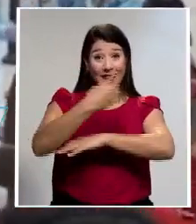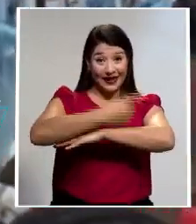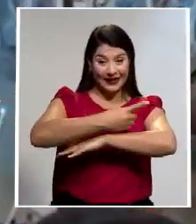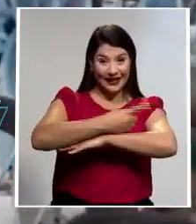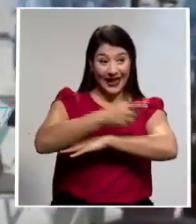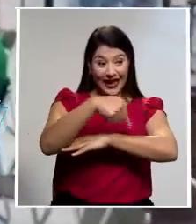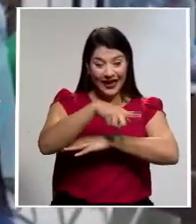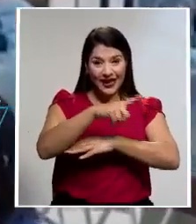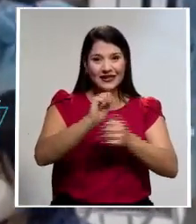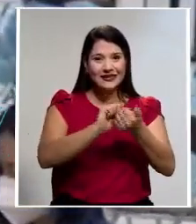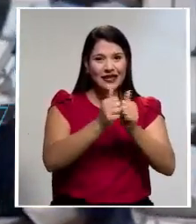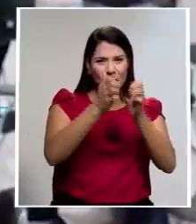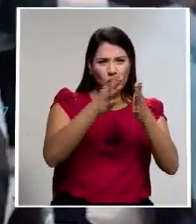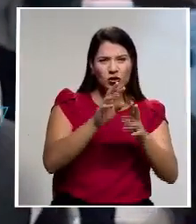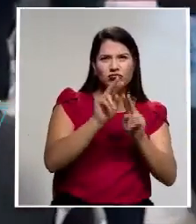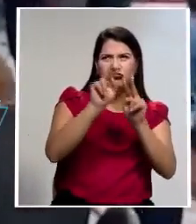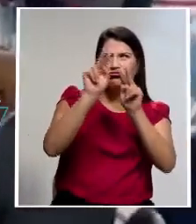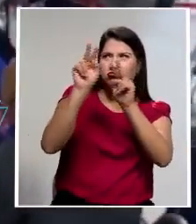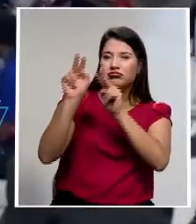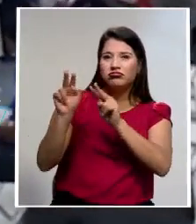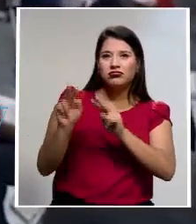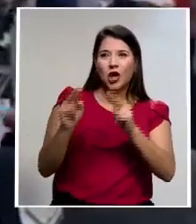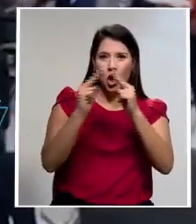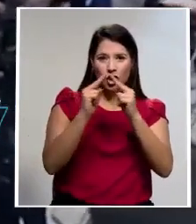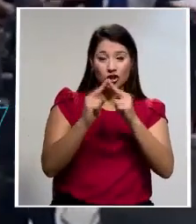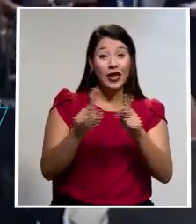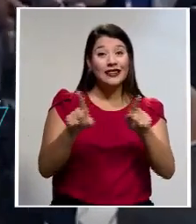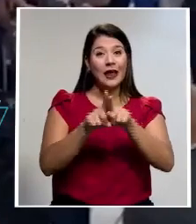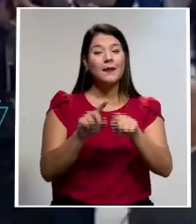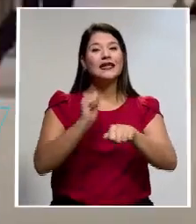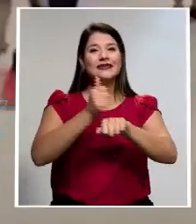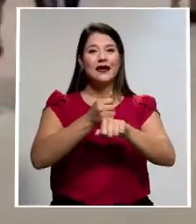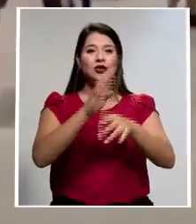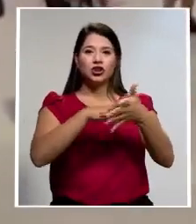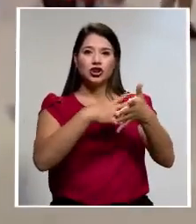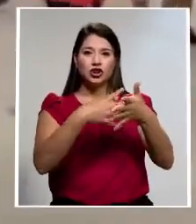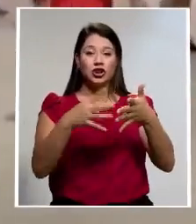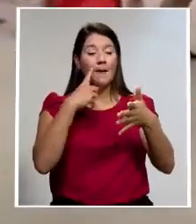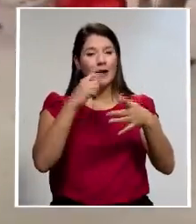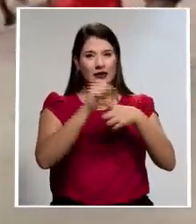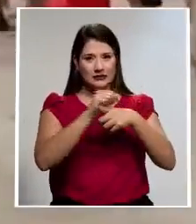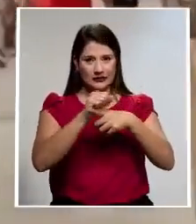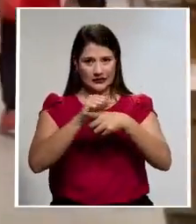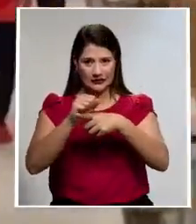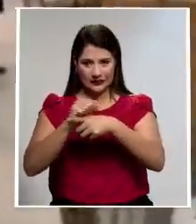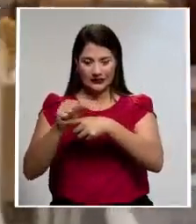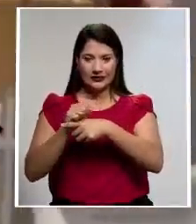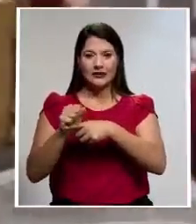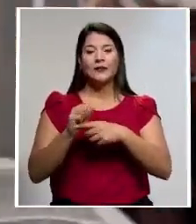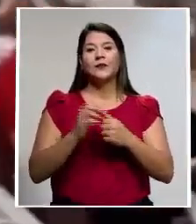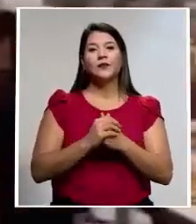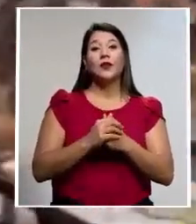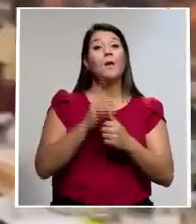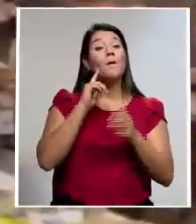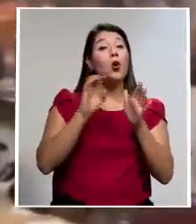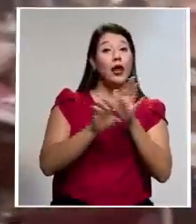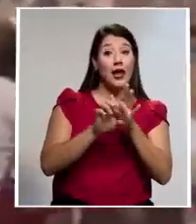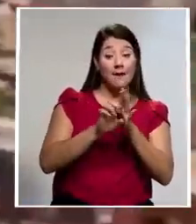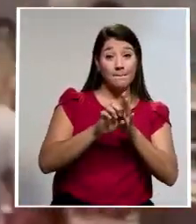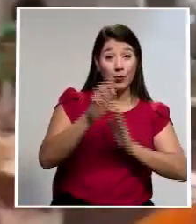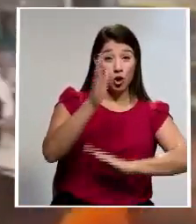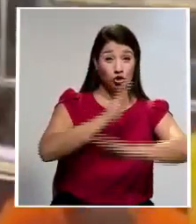los atletas recorrieron las instalaciones y además calendarizaron su preparación de cara al debut en las disciplinas. En el caso de judo y